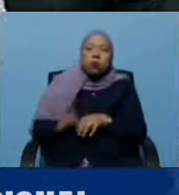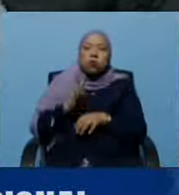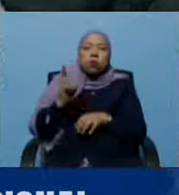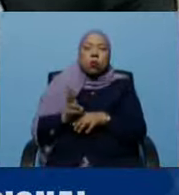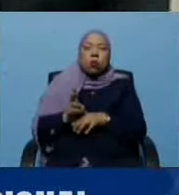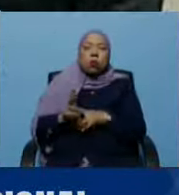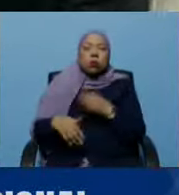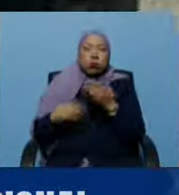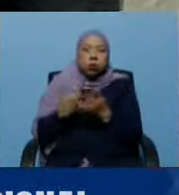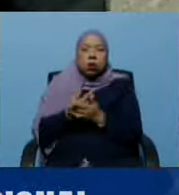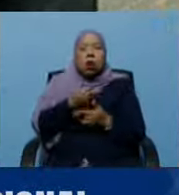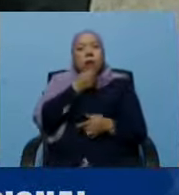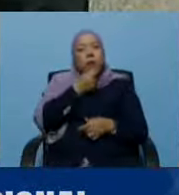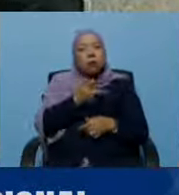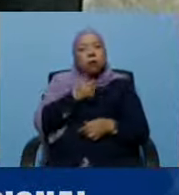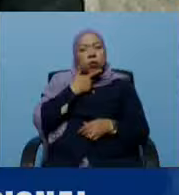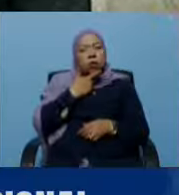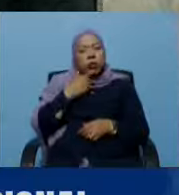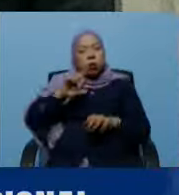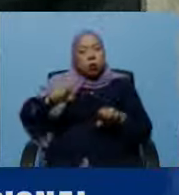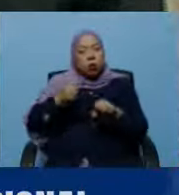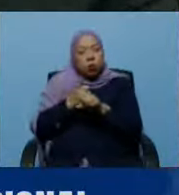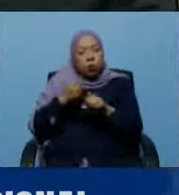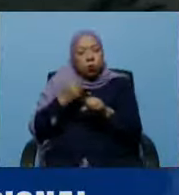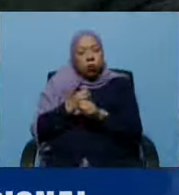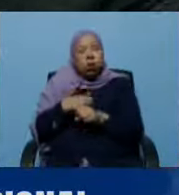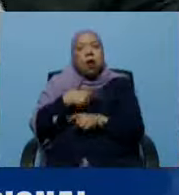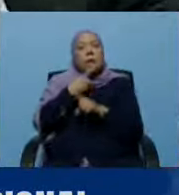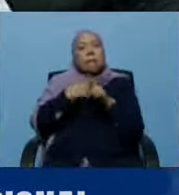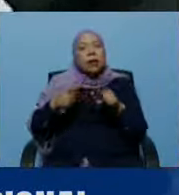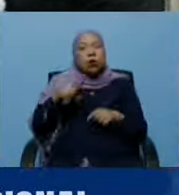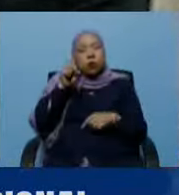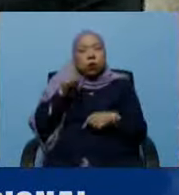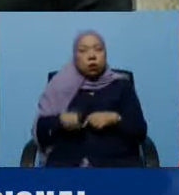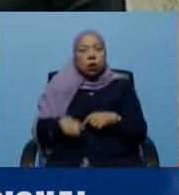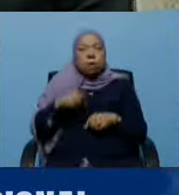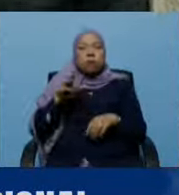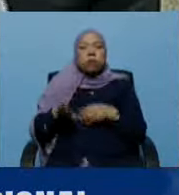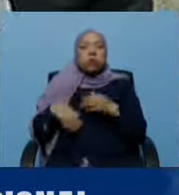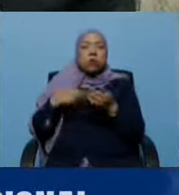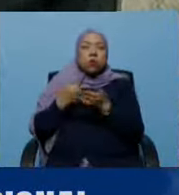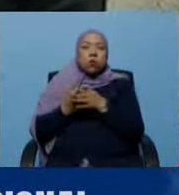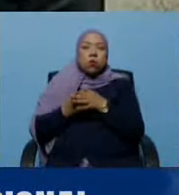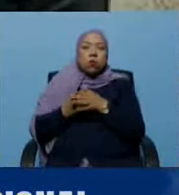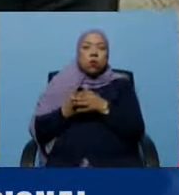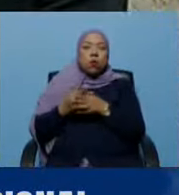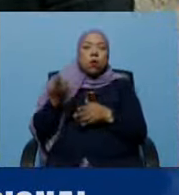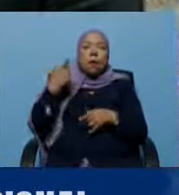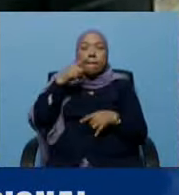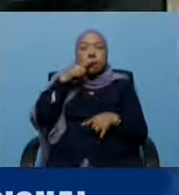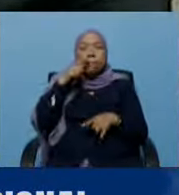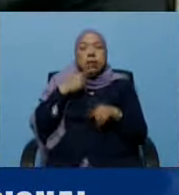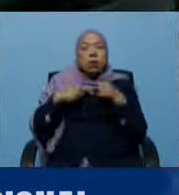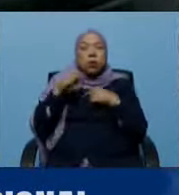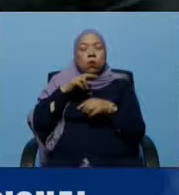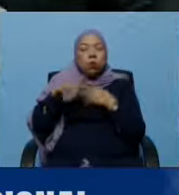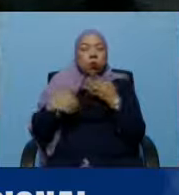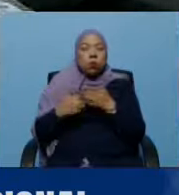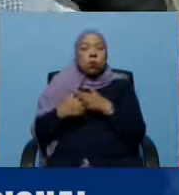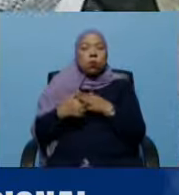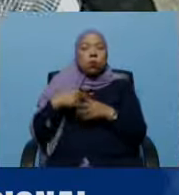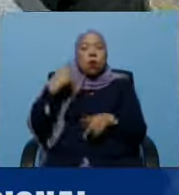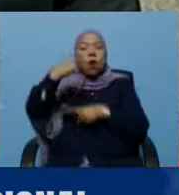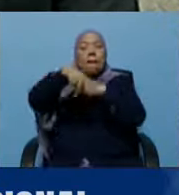para las pellas de la ferrominera, pero también para liberar el material cuando se está en